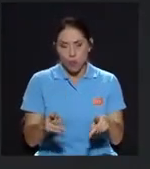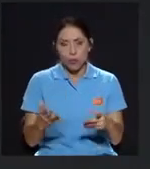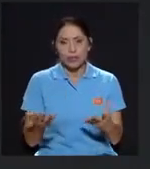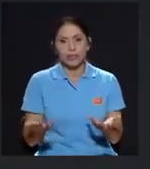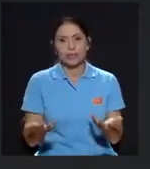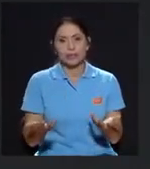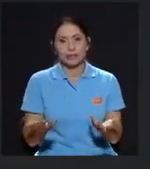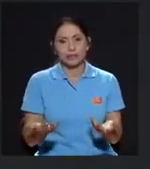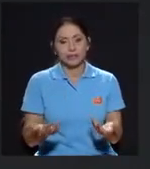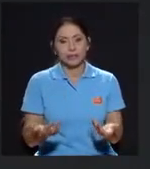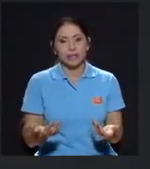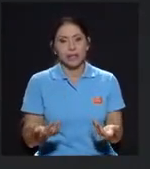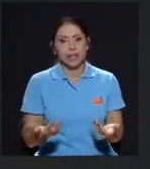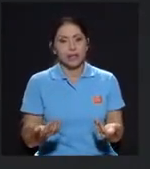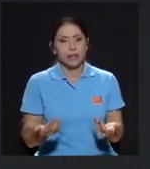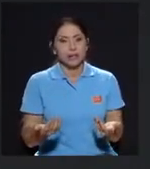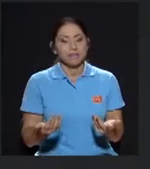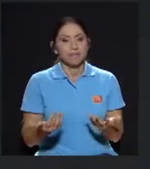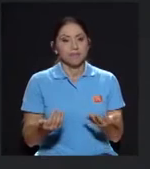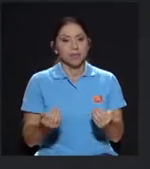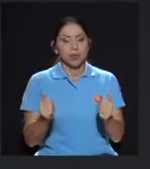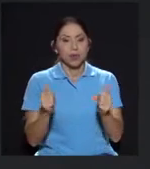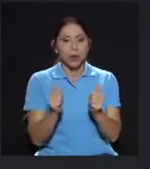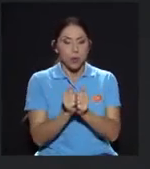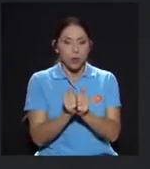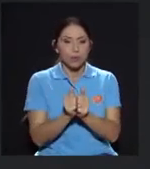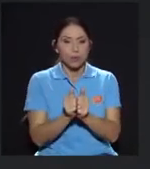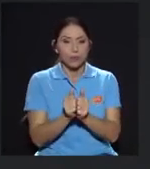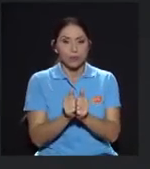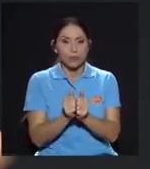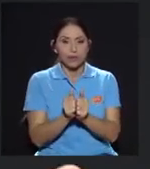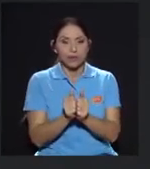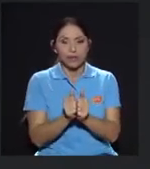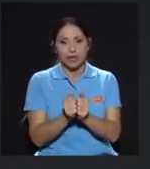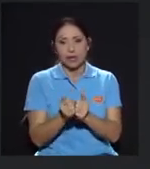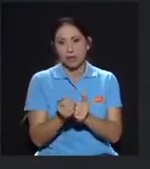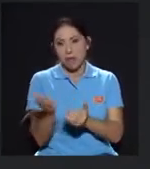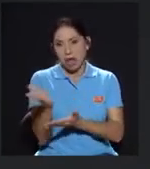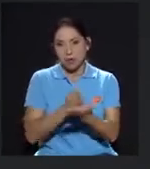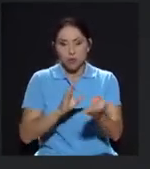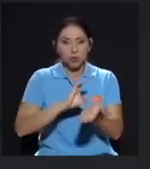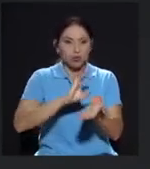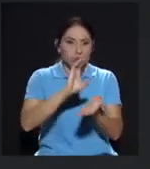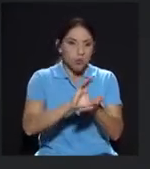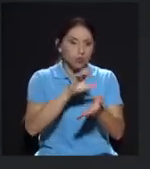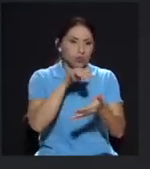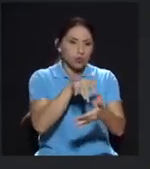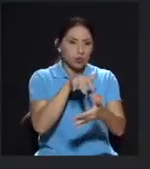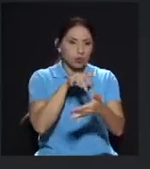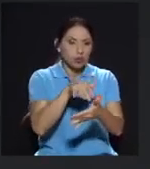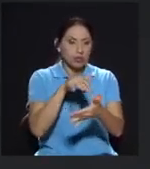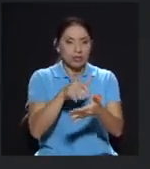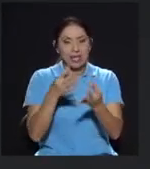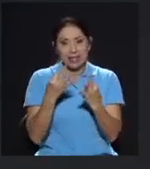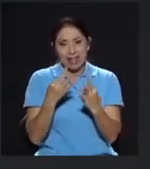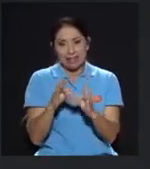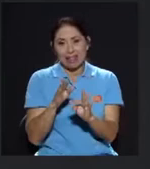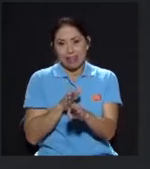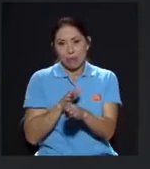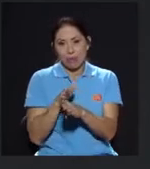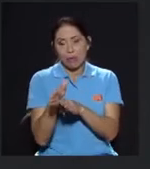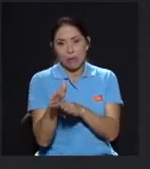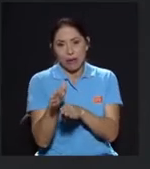d en combinación con algunos cursos y trate de avanzar en la carrera de administración